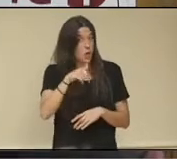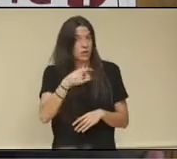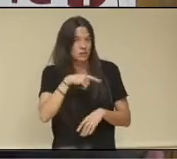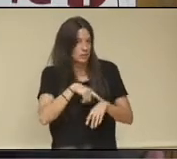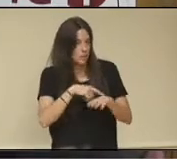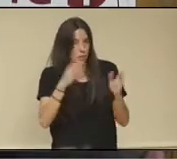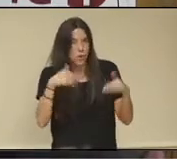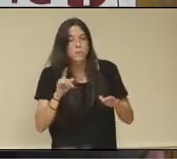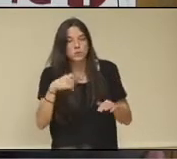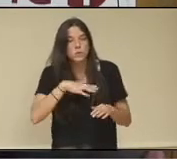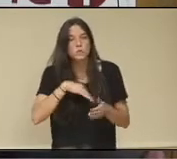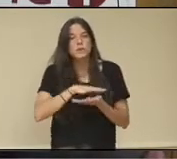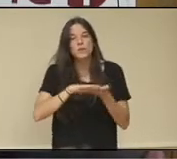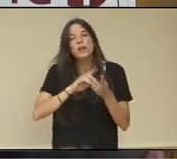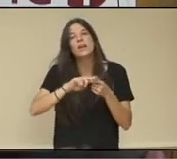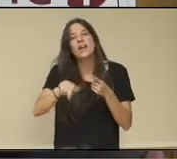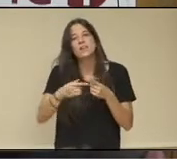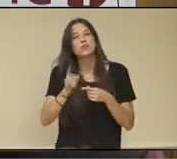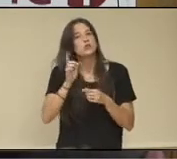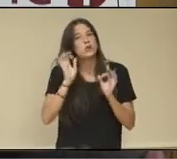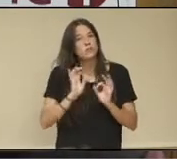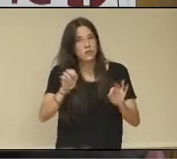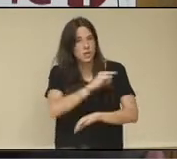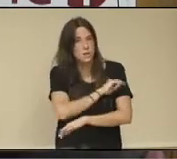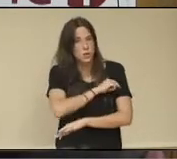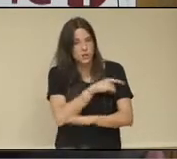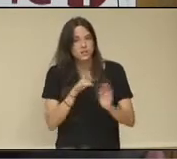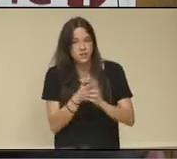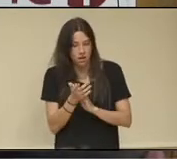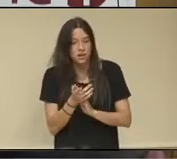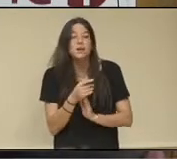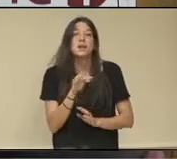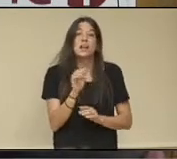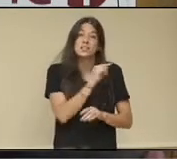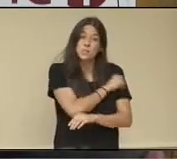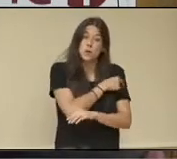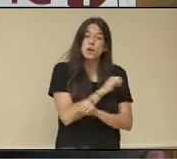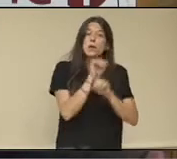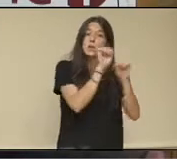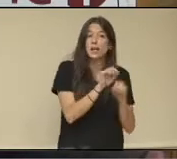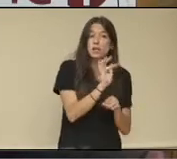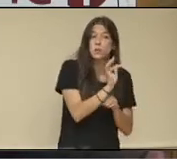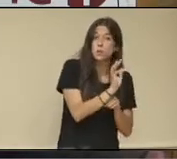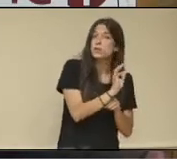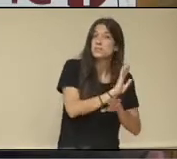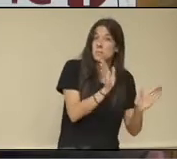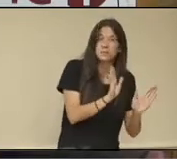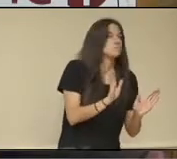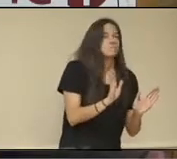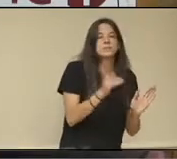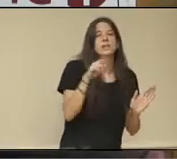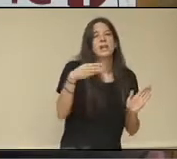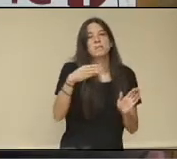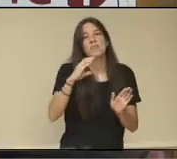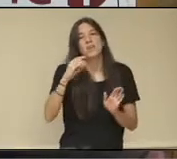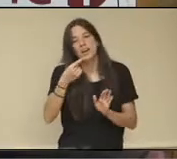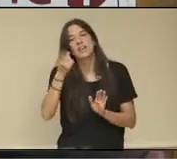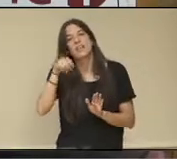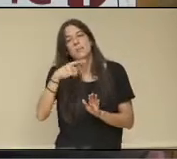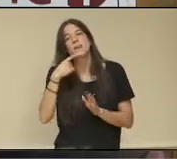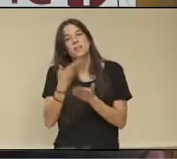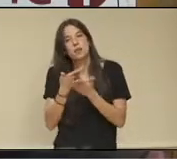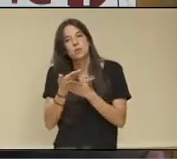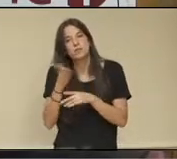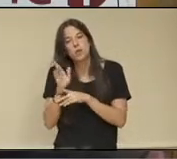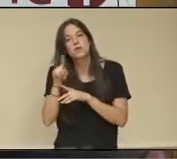no específicos de las vacunas, es decir, no solo protegen contra tuberculosis, sino en BCG está demostrado que por vía epigenómica